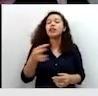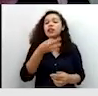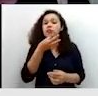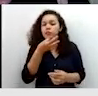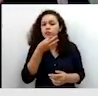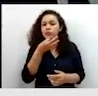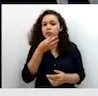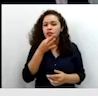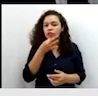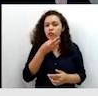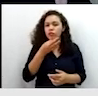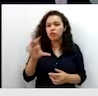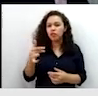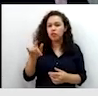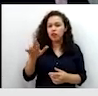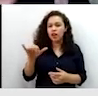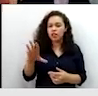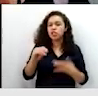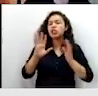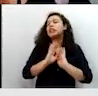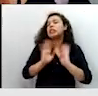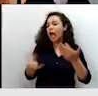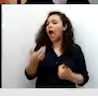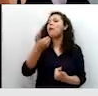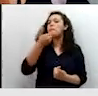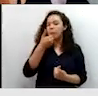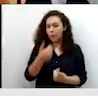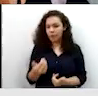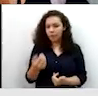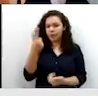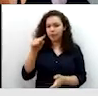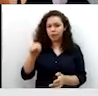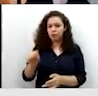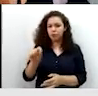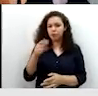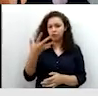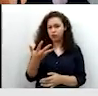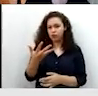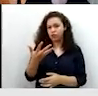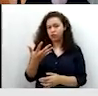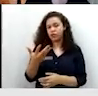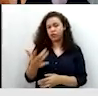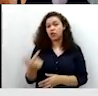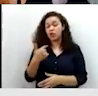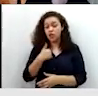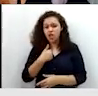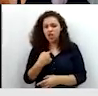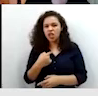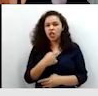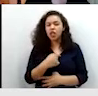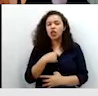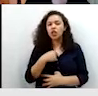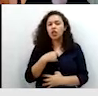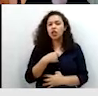cloración se va a mantener ya una hipercloración hasta de 1.5. Si yo quiero mantener una cloración